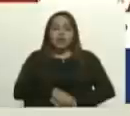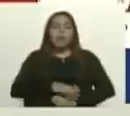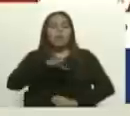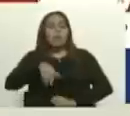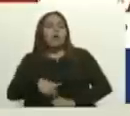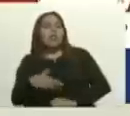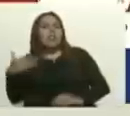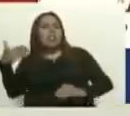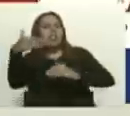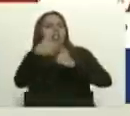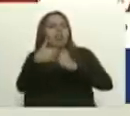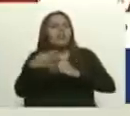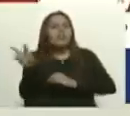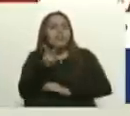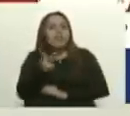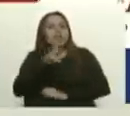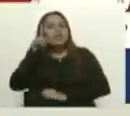militar,